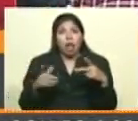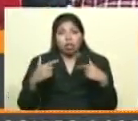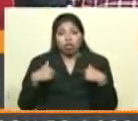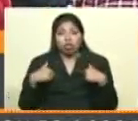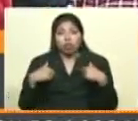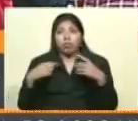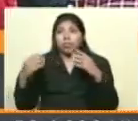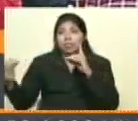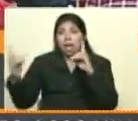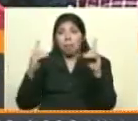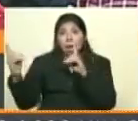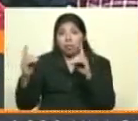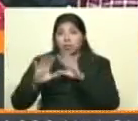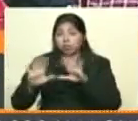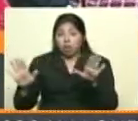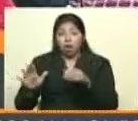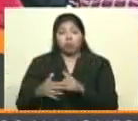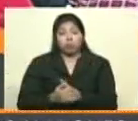Yo creo que el debate ya se abrió.